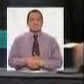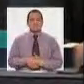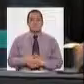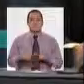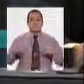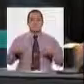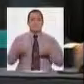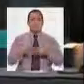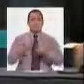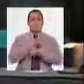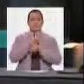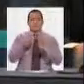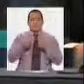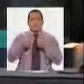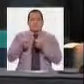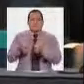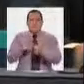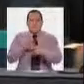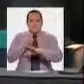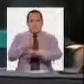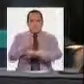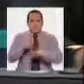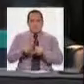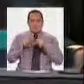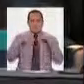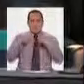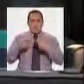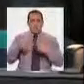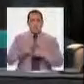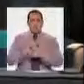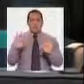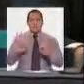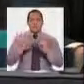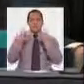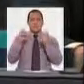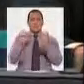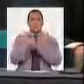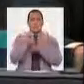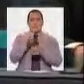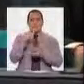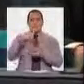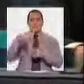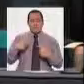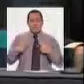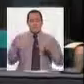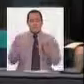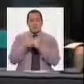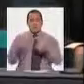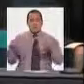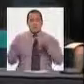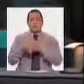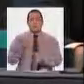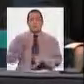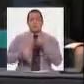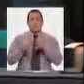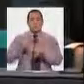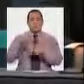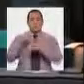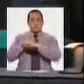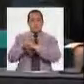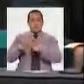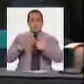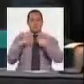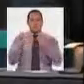no hemos inducido ni hemos interferido en la decisión del caso Chavín de Huántar por parte del tribunal que vio el caso y menos aún en la Corte